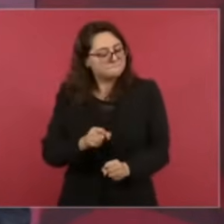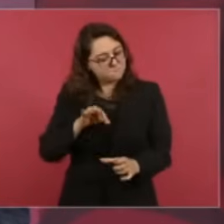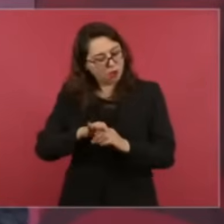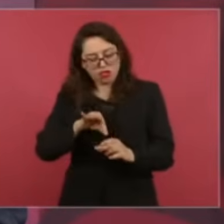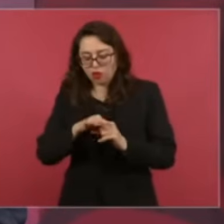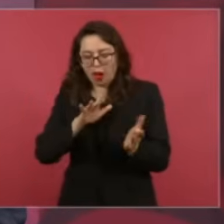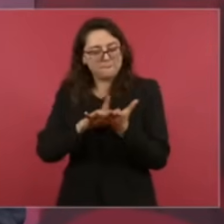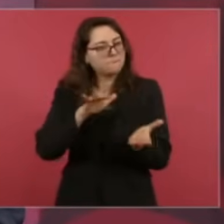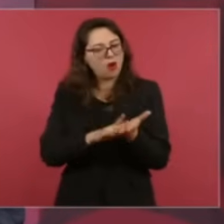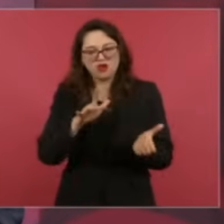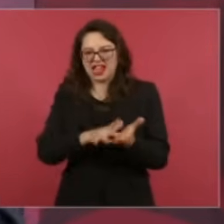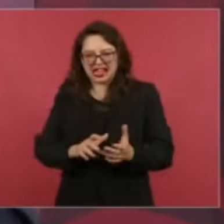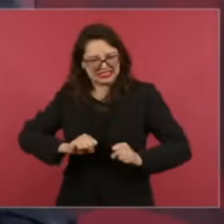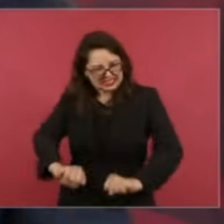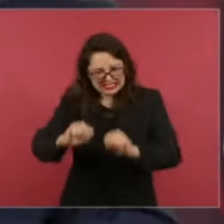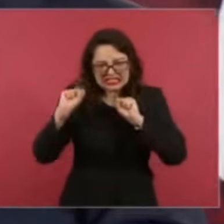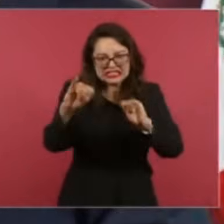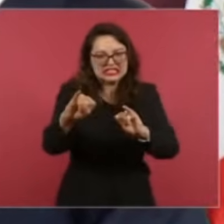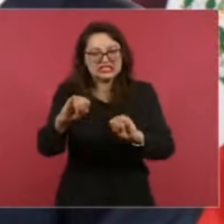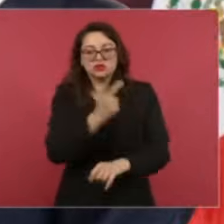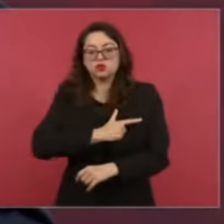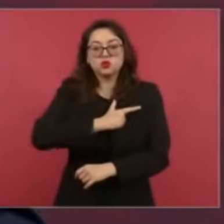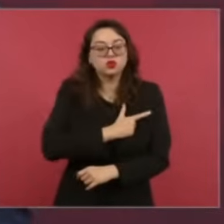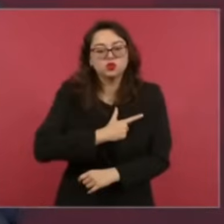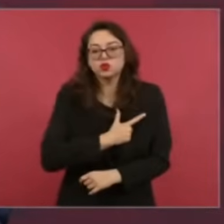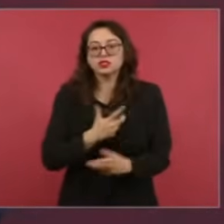grado que sube más,